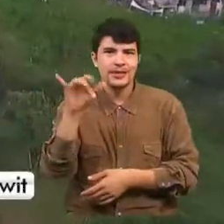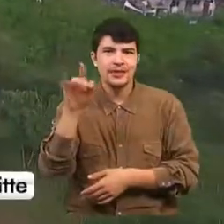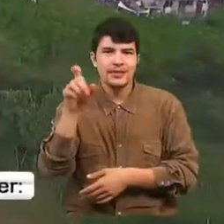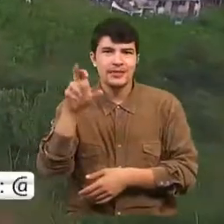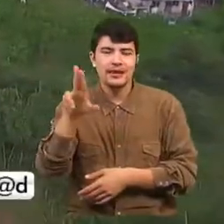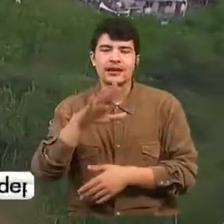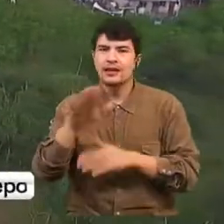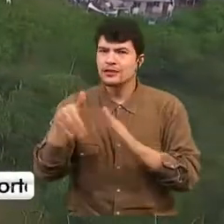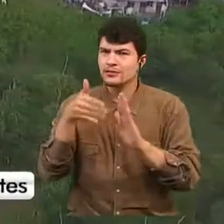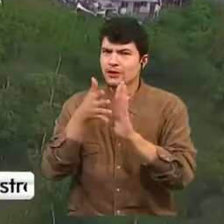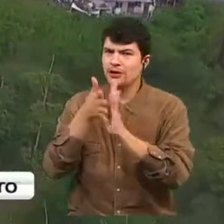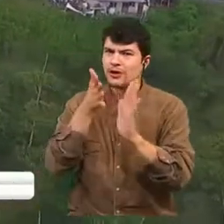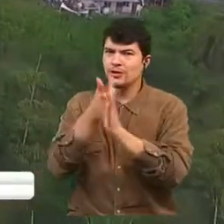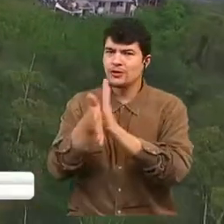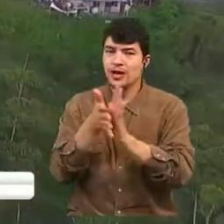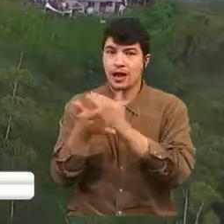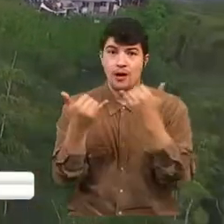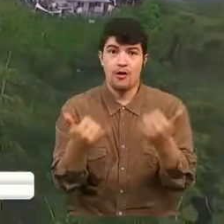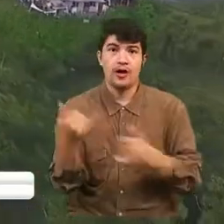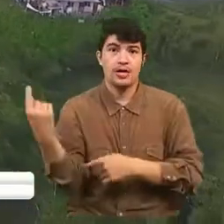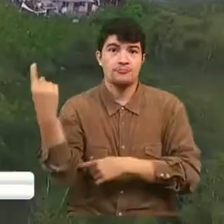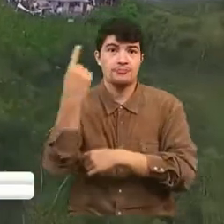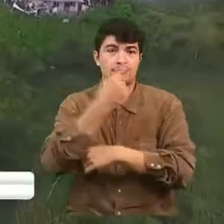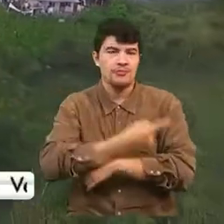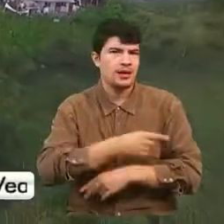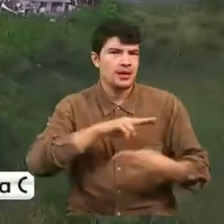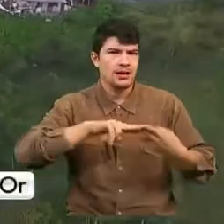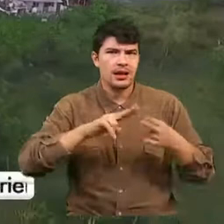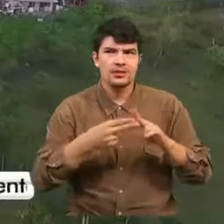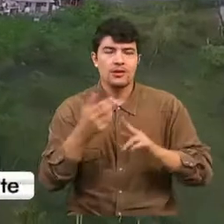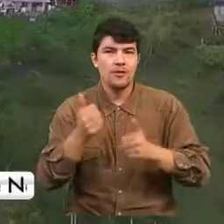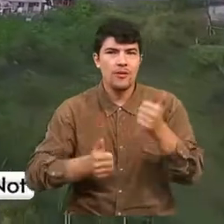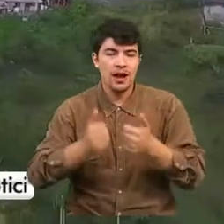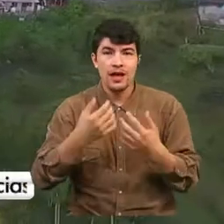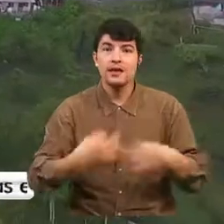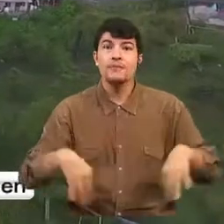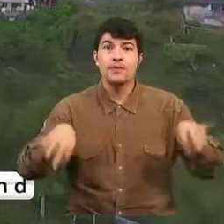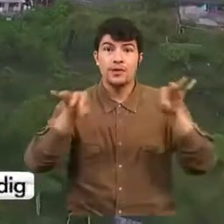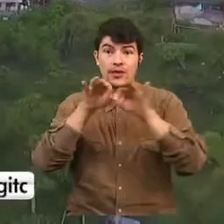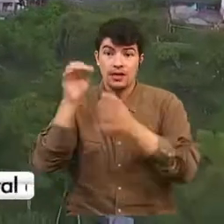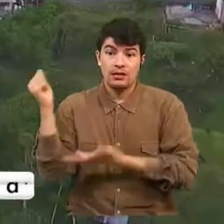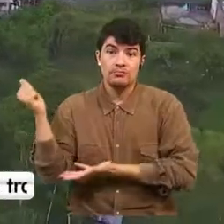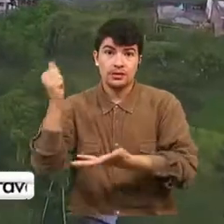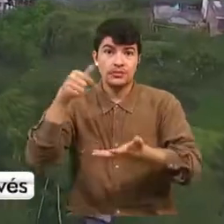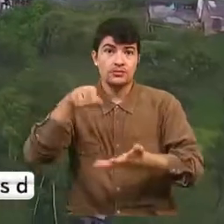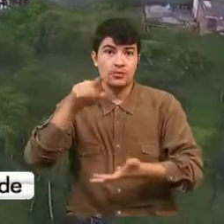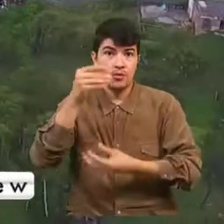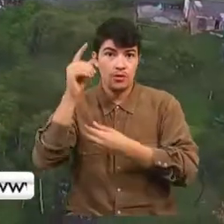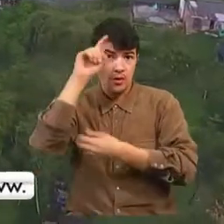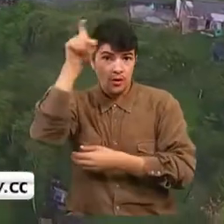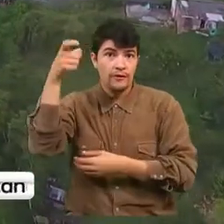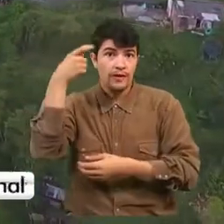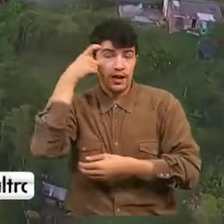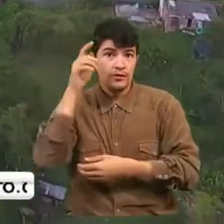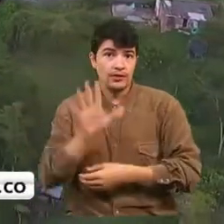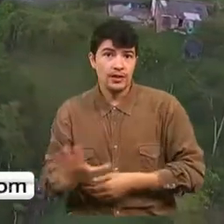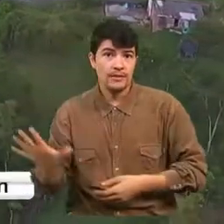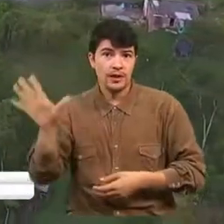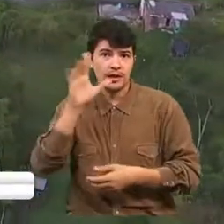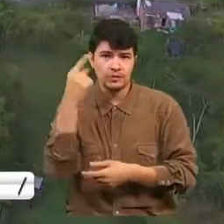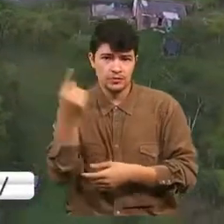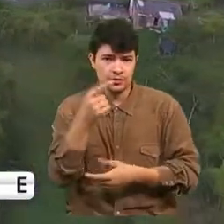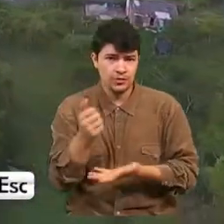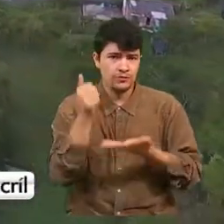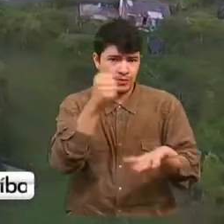todos nuestros televidentes que durante hoy estaremos hablando acerca de unas importantes inversiones que ha hecho el gobierno departamental, no solo en el municipio de